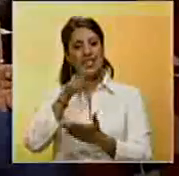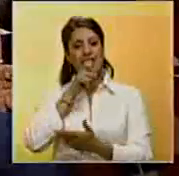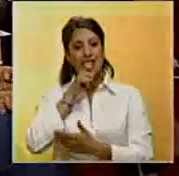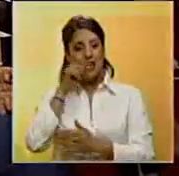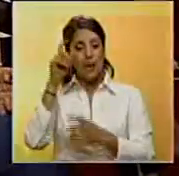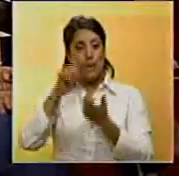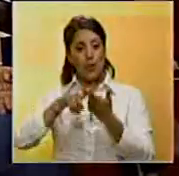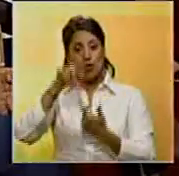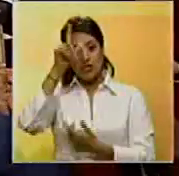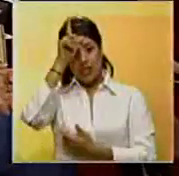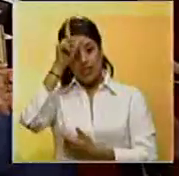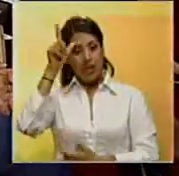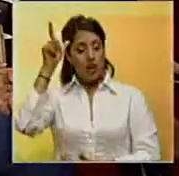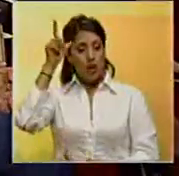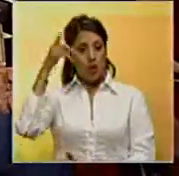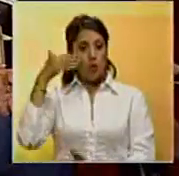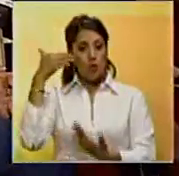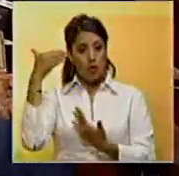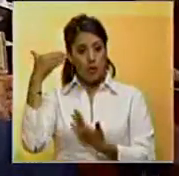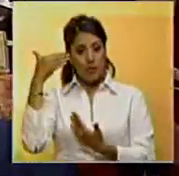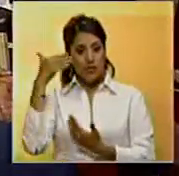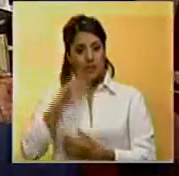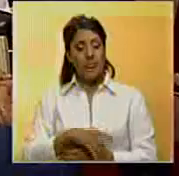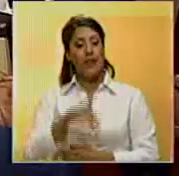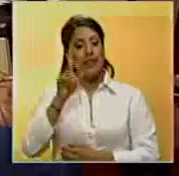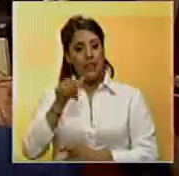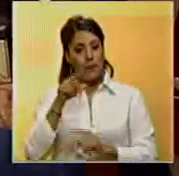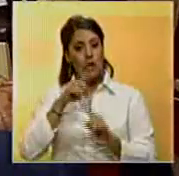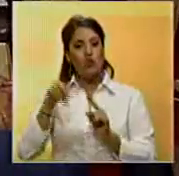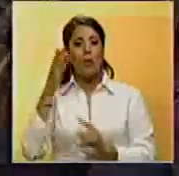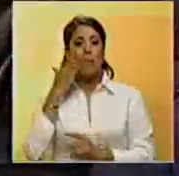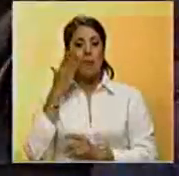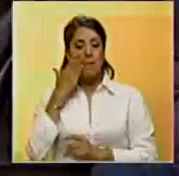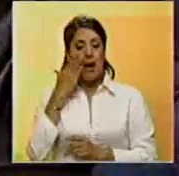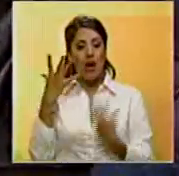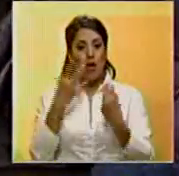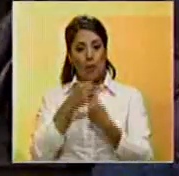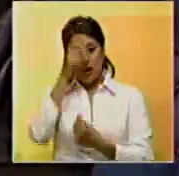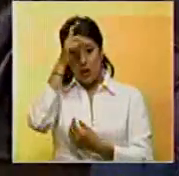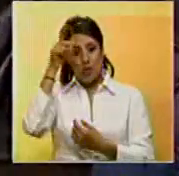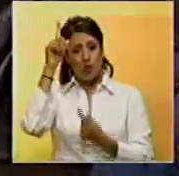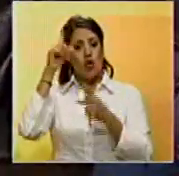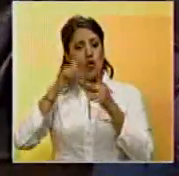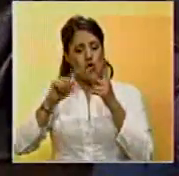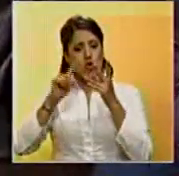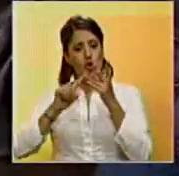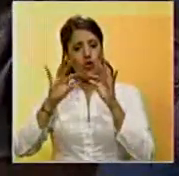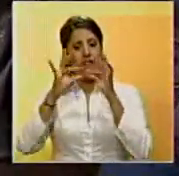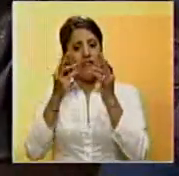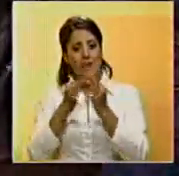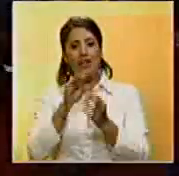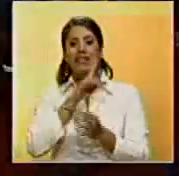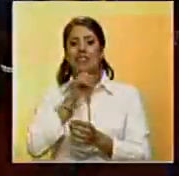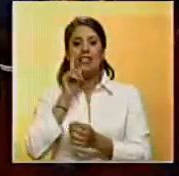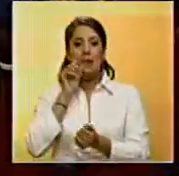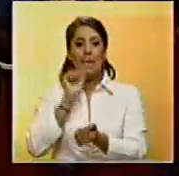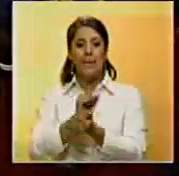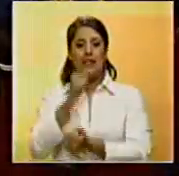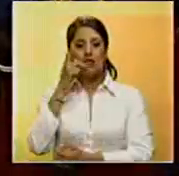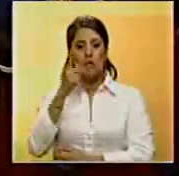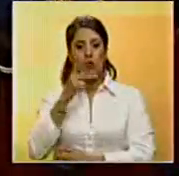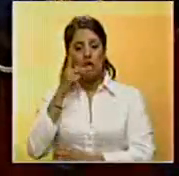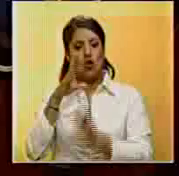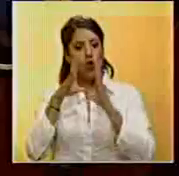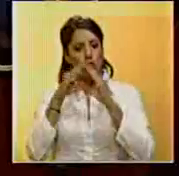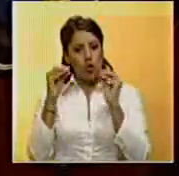Lilian tintor y esposa de Leopoldo López así como su madre y diferentes familiares de algunos de los llamados presos políticos